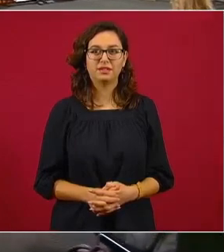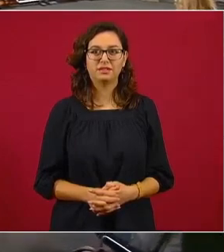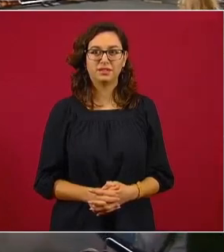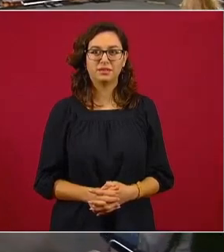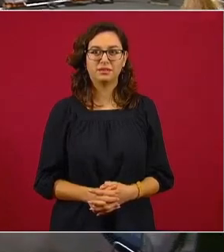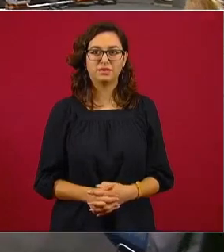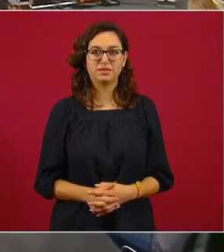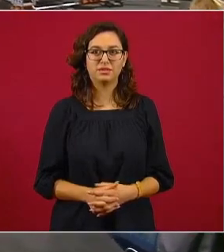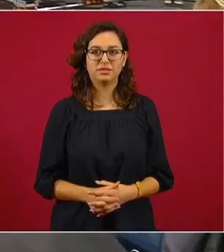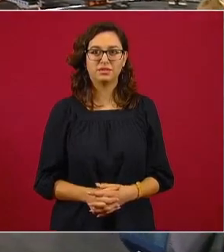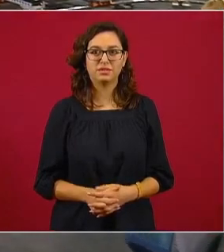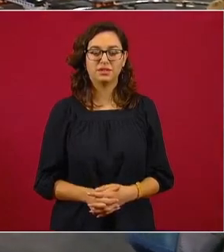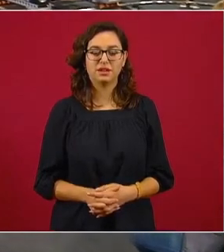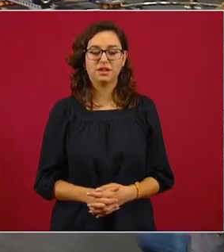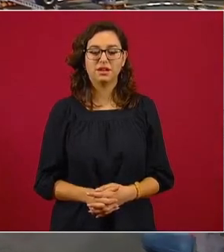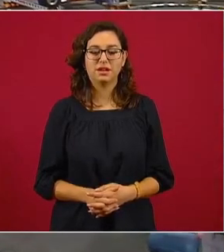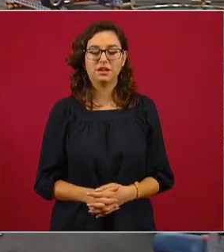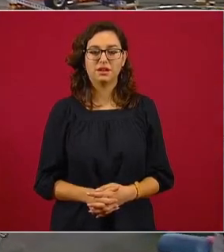Ahí.